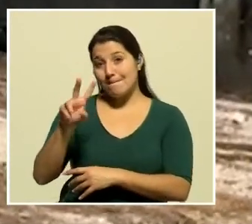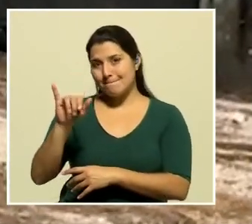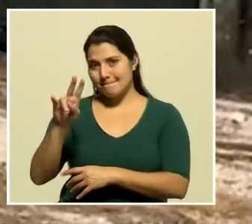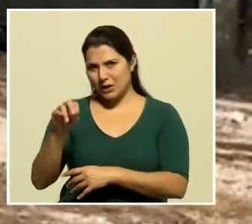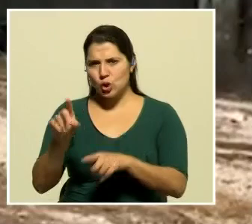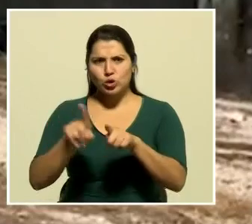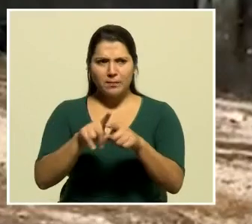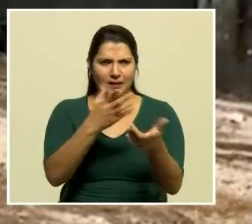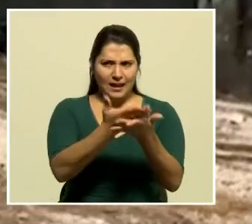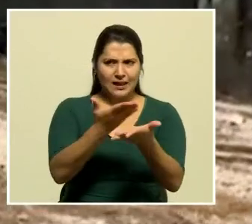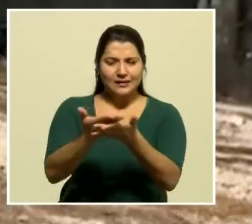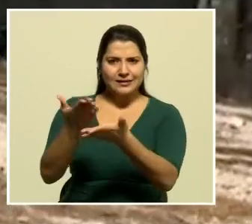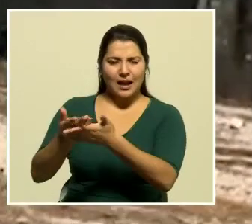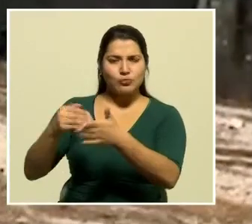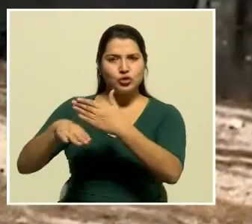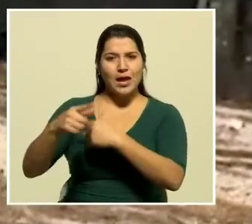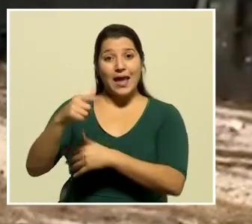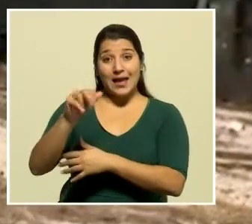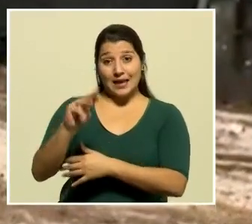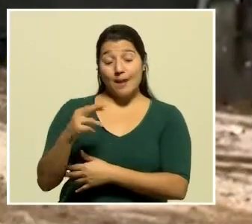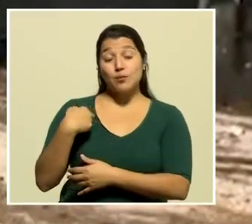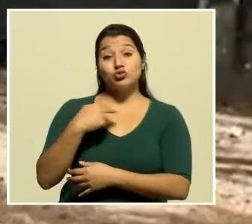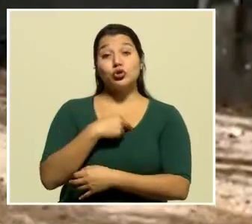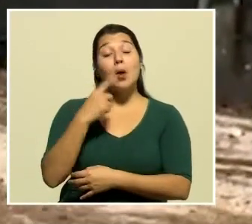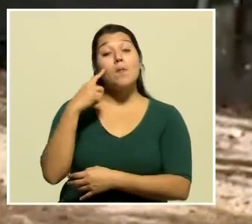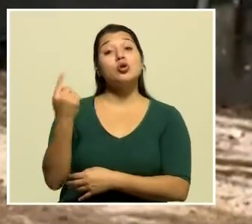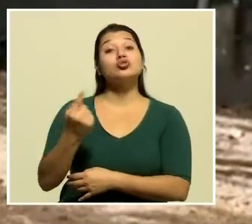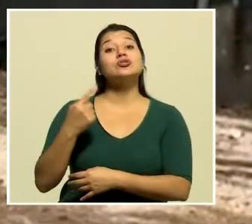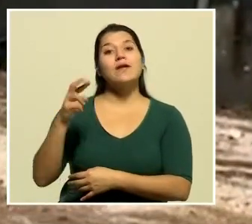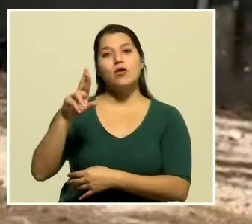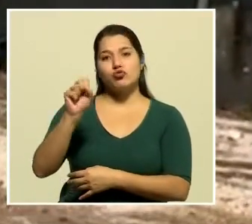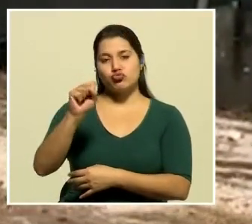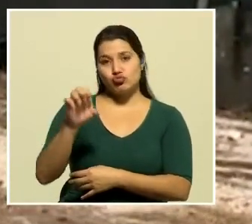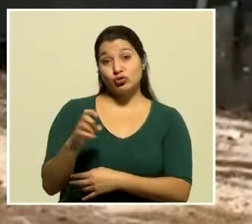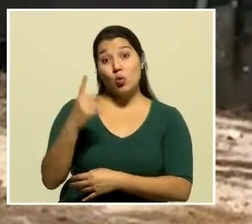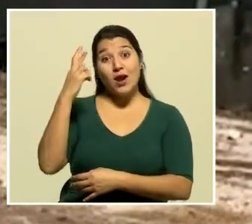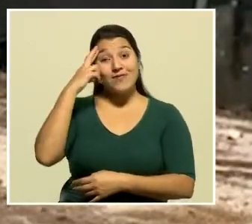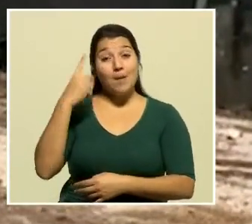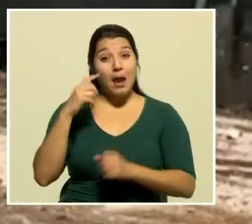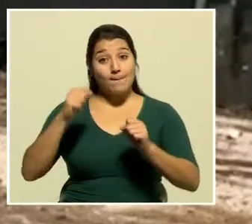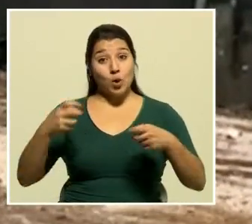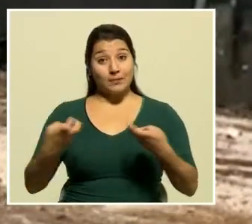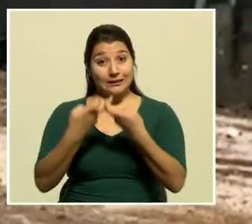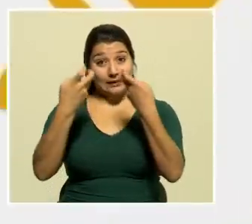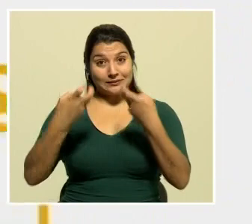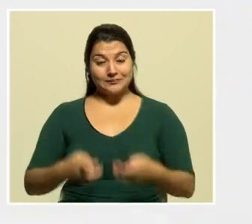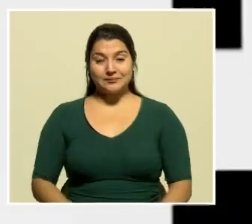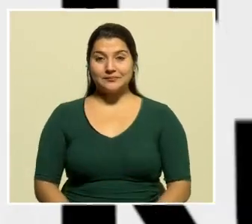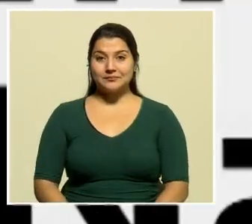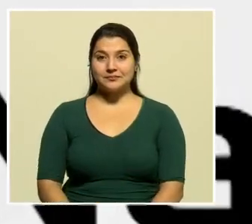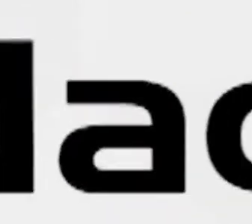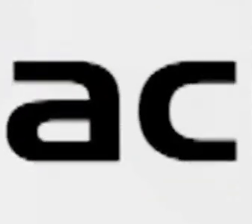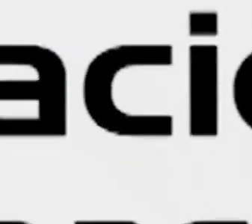en el gran área metropolitana. Somos Forever Rose, una razón para brindar.